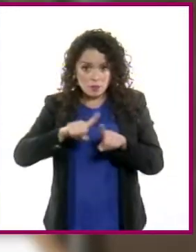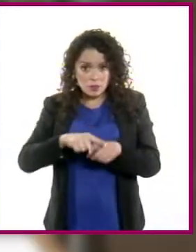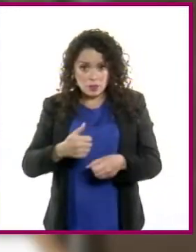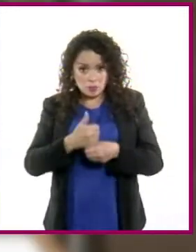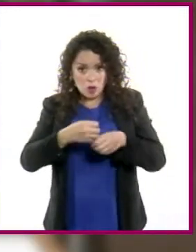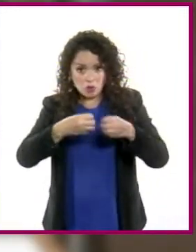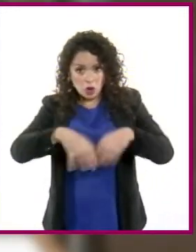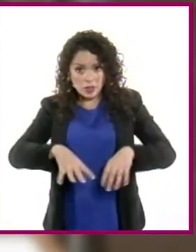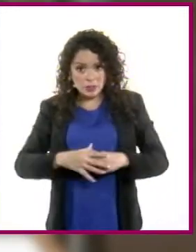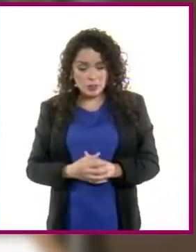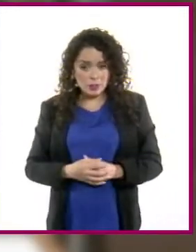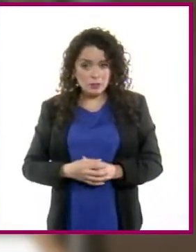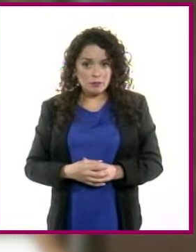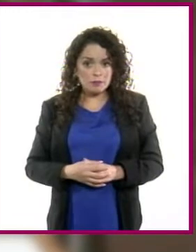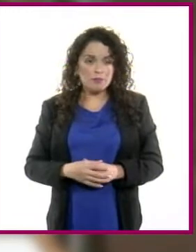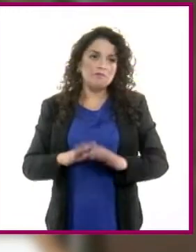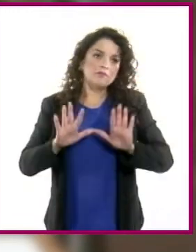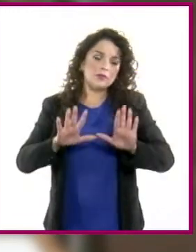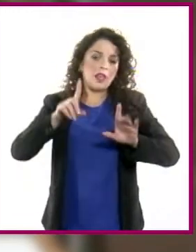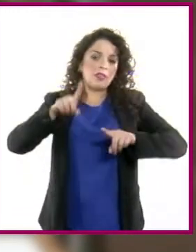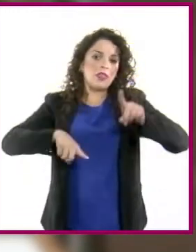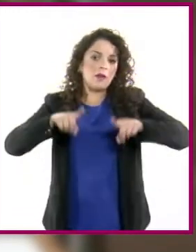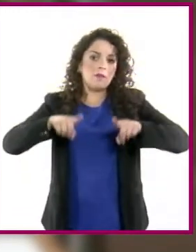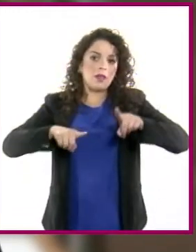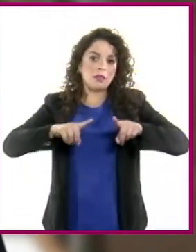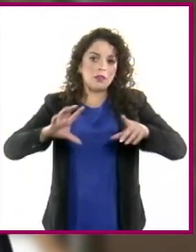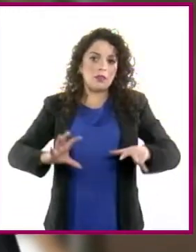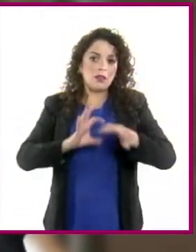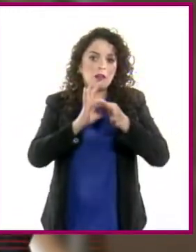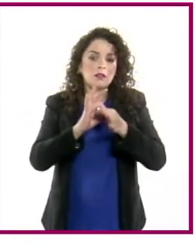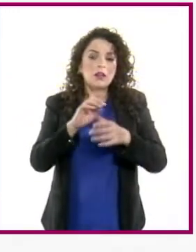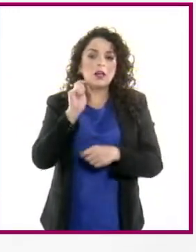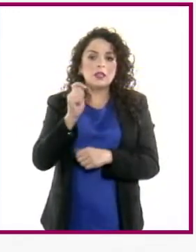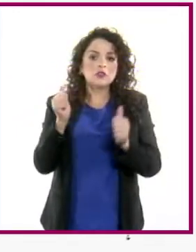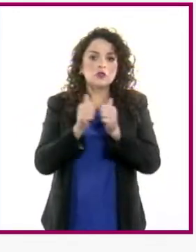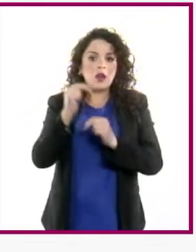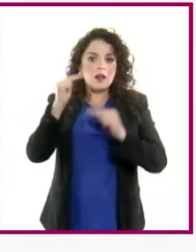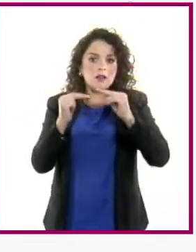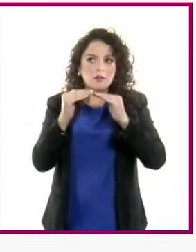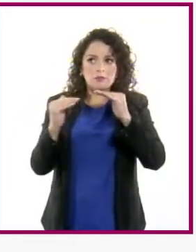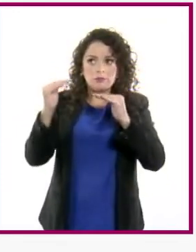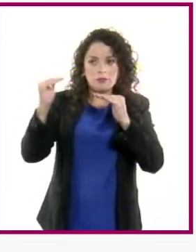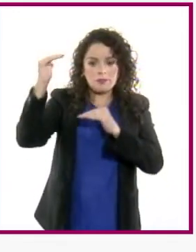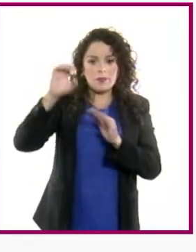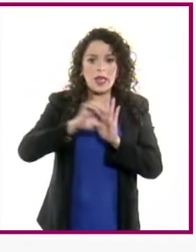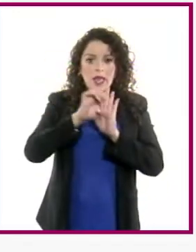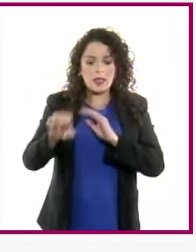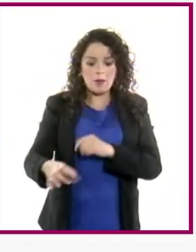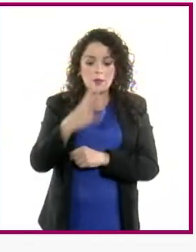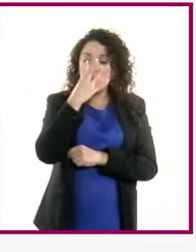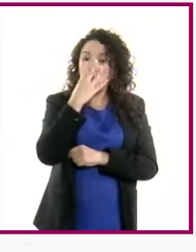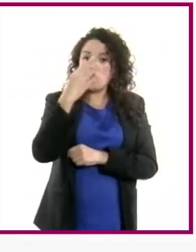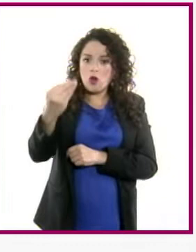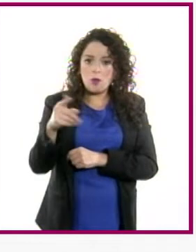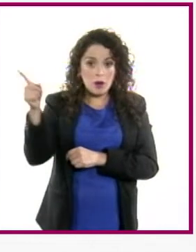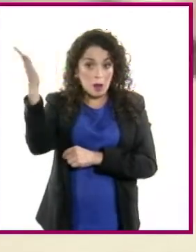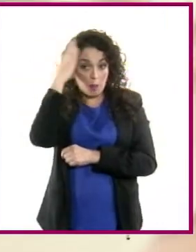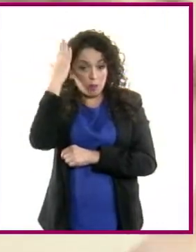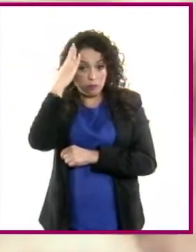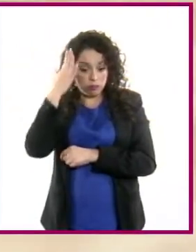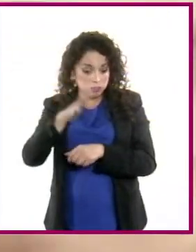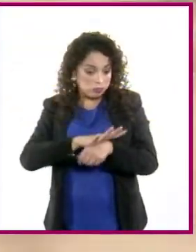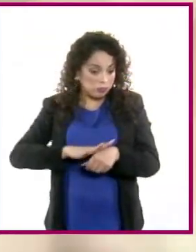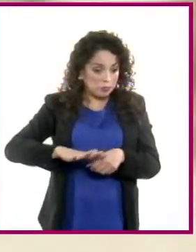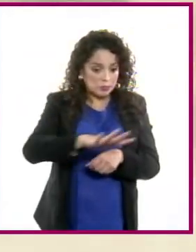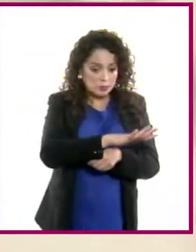Mientras establezcan relaciones jerárquicas, sí. El lobo alfa de una manada, si agrede a un